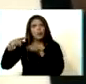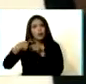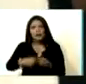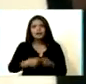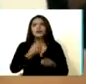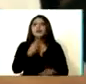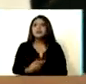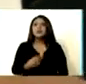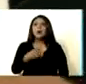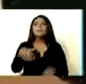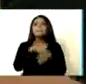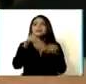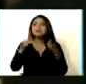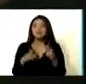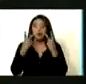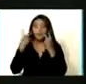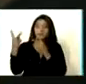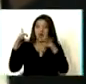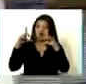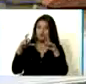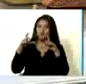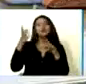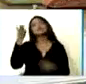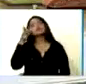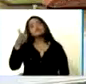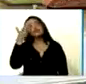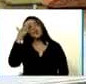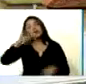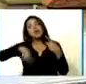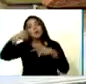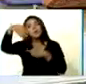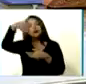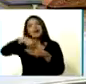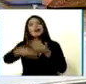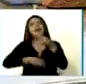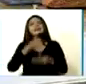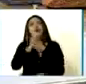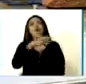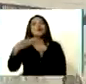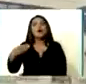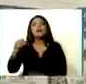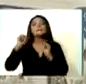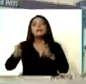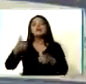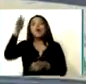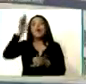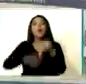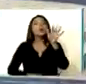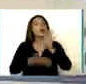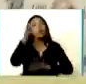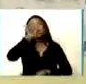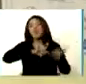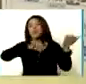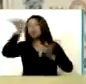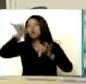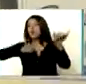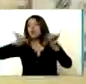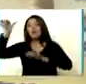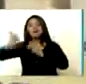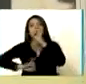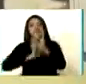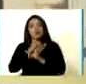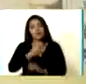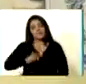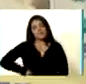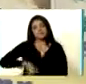dijo el ministro Eulogio del Pino. Vía la fotografía. Tú sabes que luego de las elecciones, ¿qué hizo Barack Obama? Emprendió su última gira internacional como